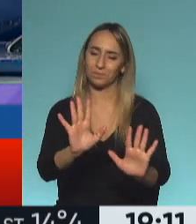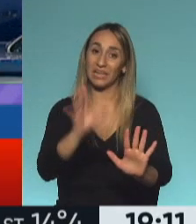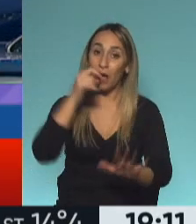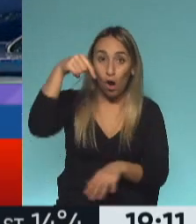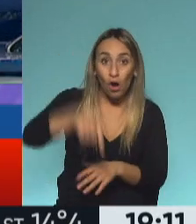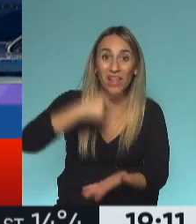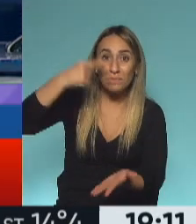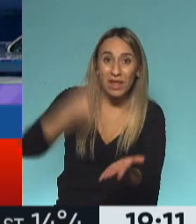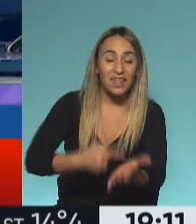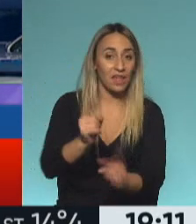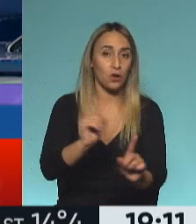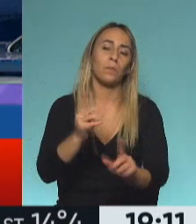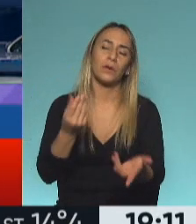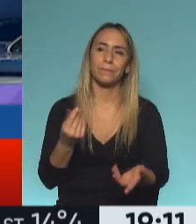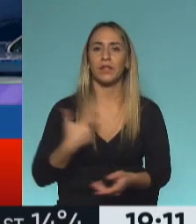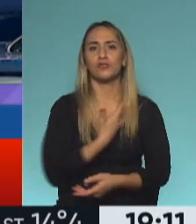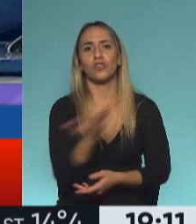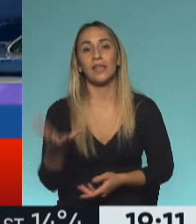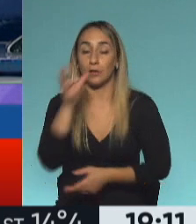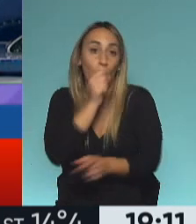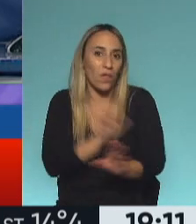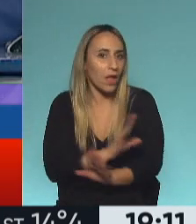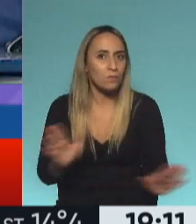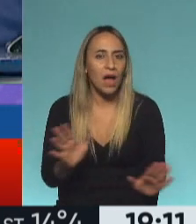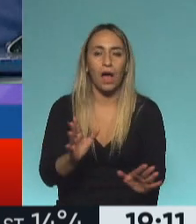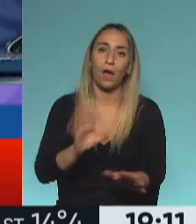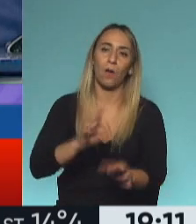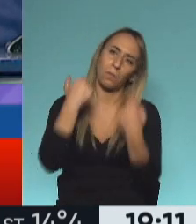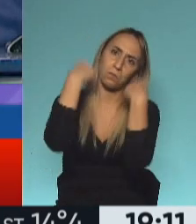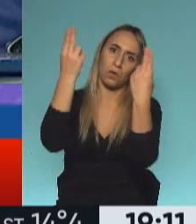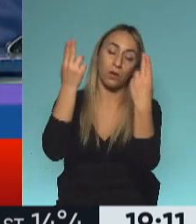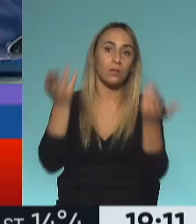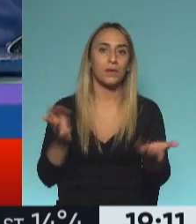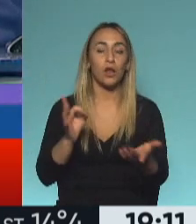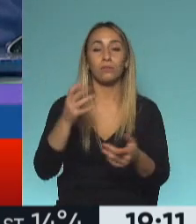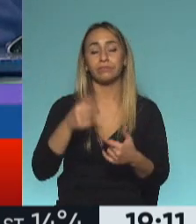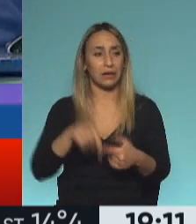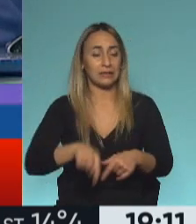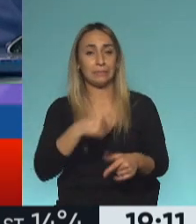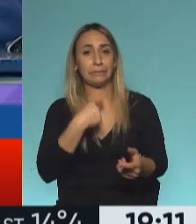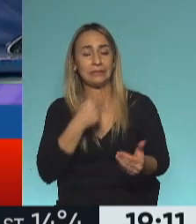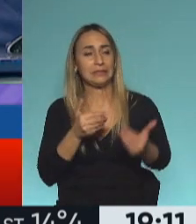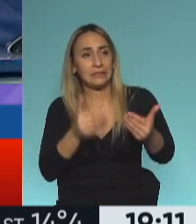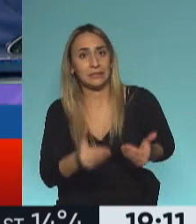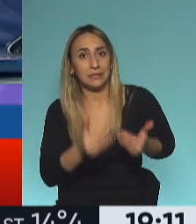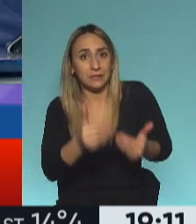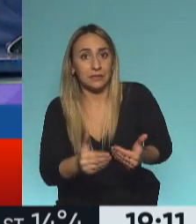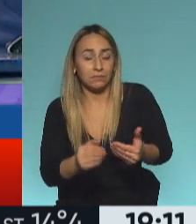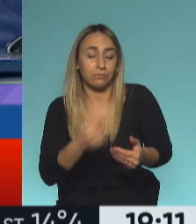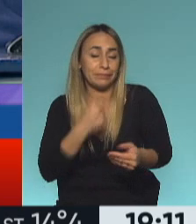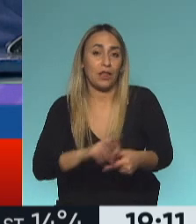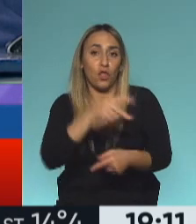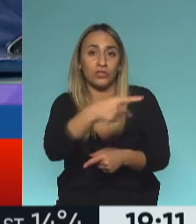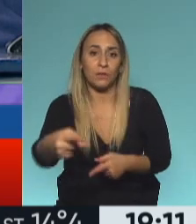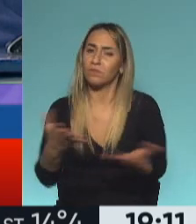hoy porque la sociedad no lo tolera y no lo acata, pero termina tomándose dentro de 2 semanas porque no queda otra. Yo creo que la sociedad lo único que no